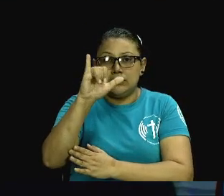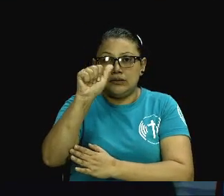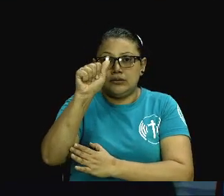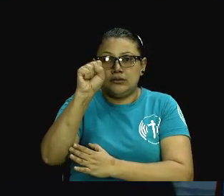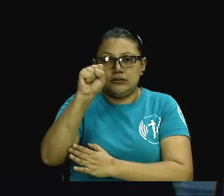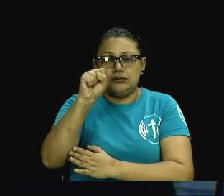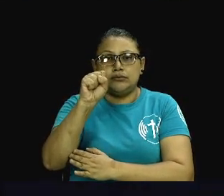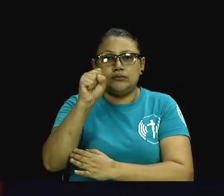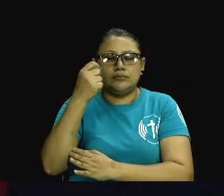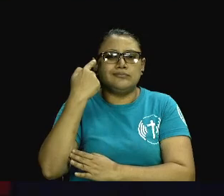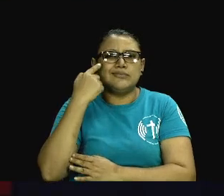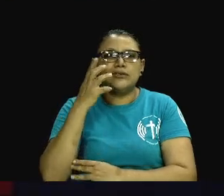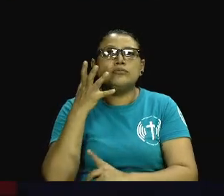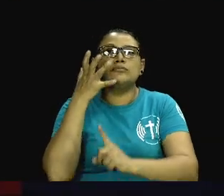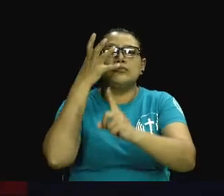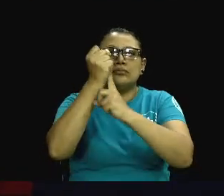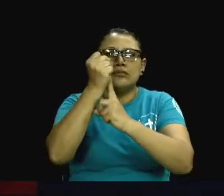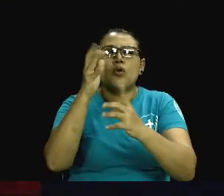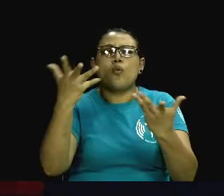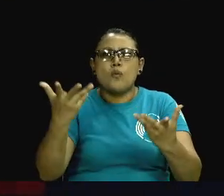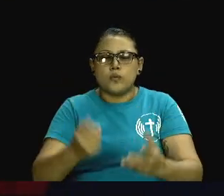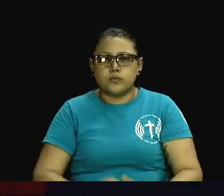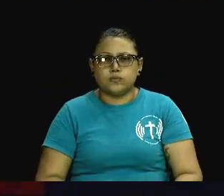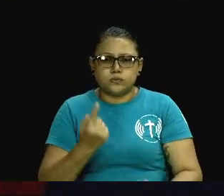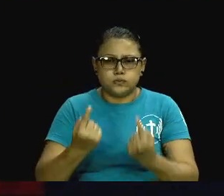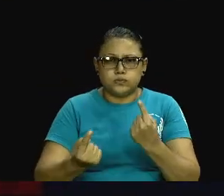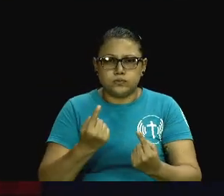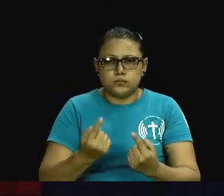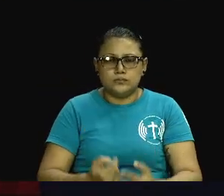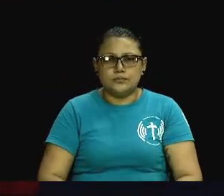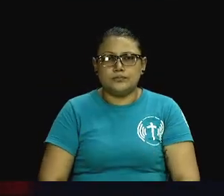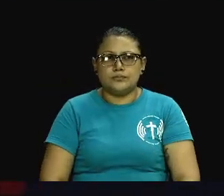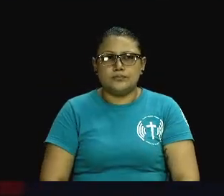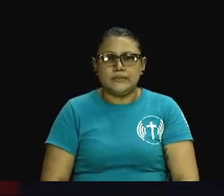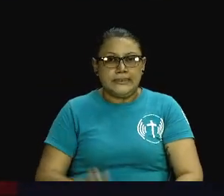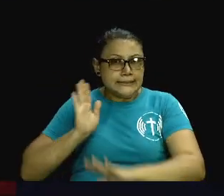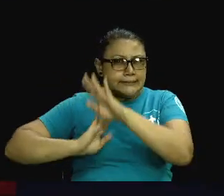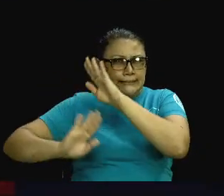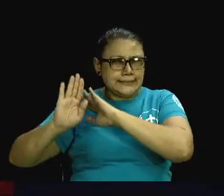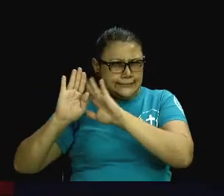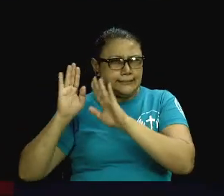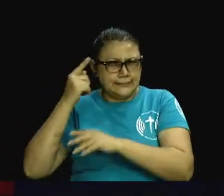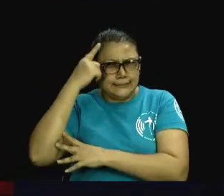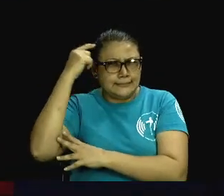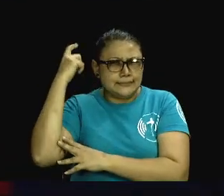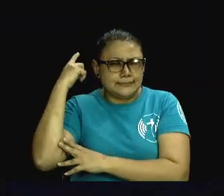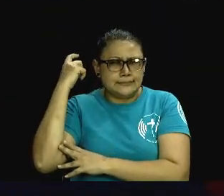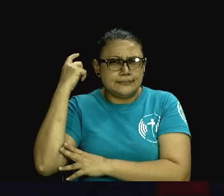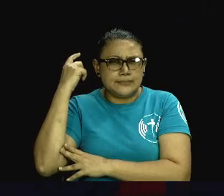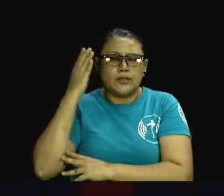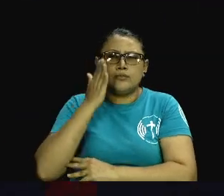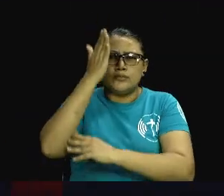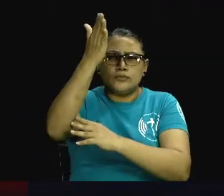misión fue una y se acuerda de la historia de los profetas y yo y la historia de la sequía